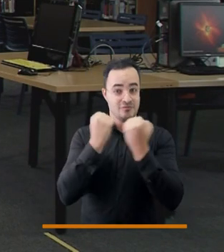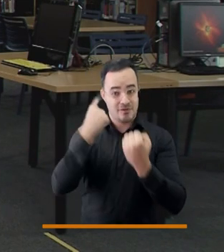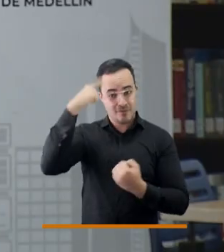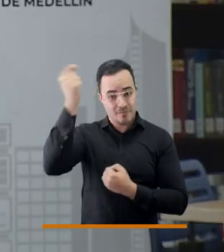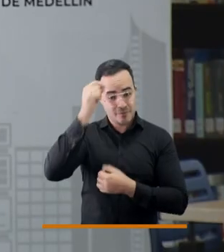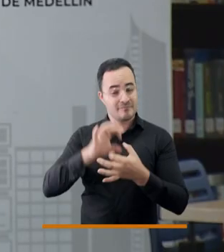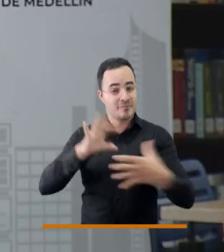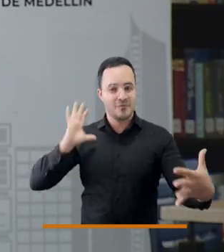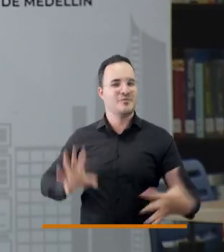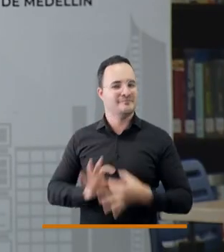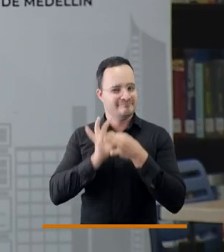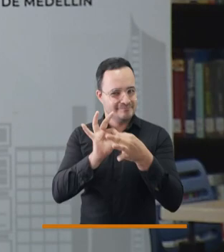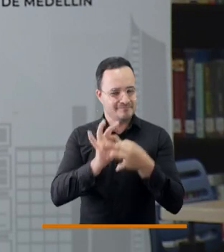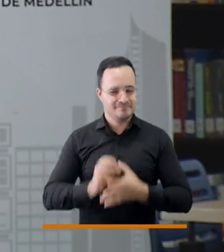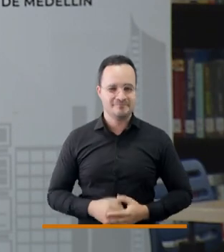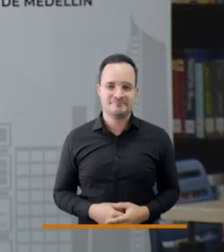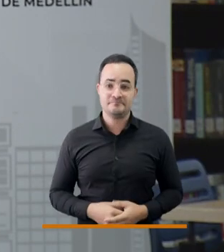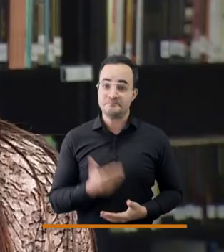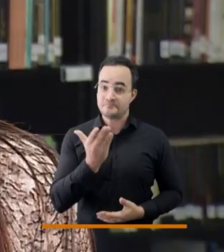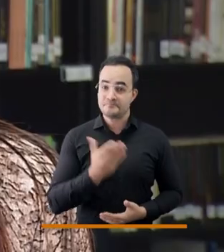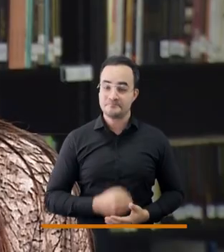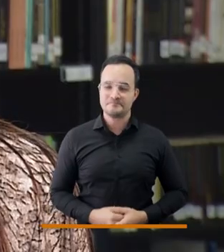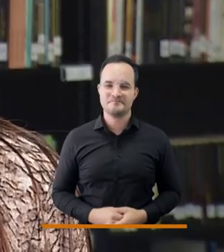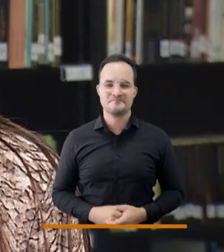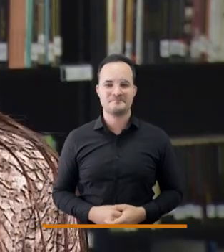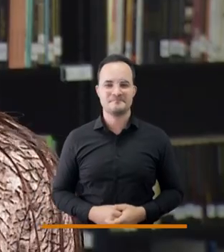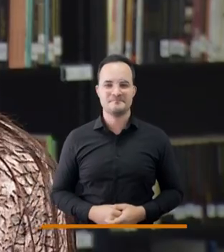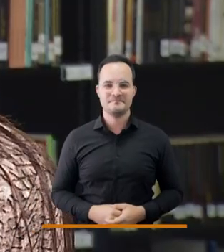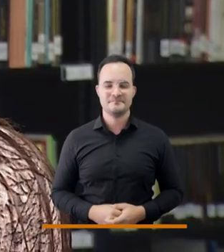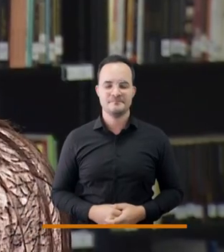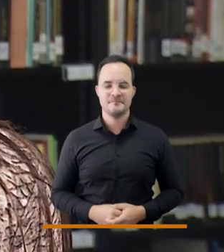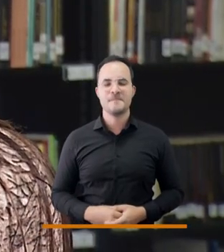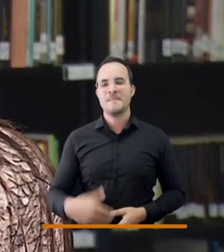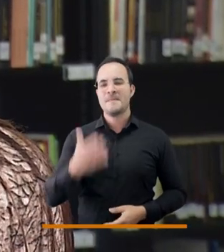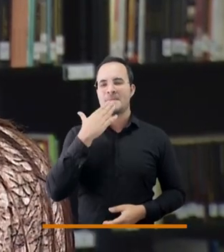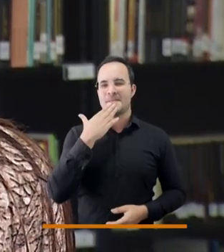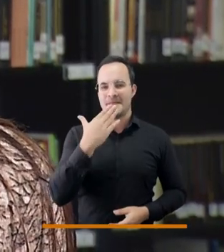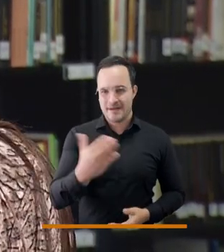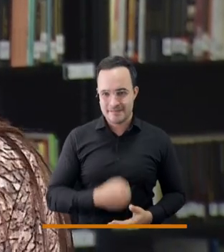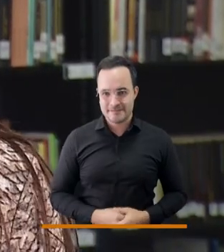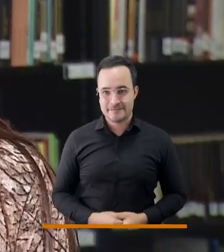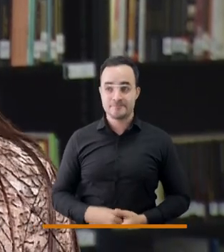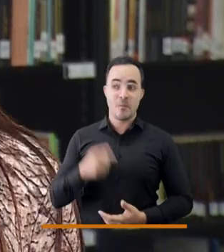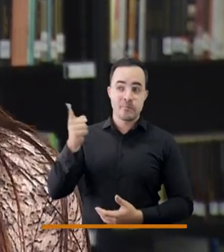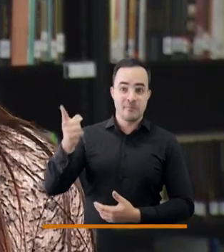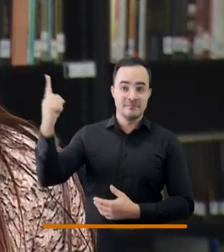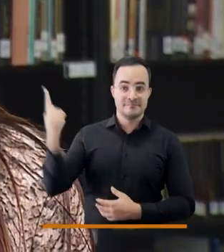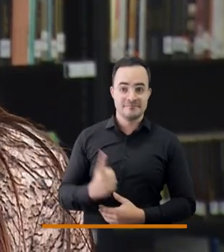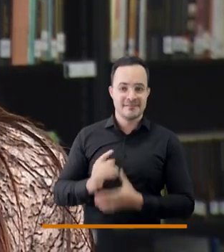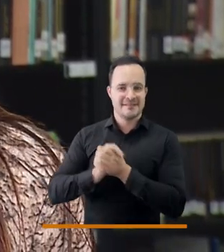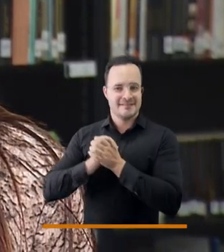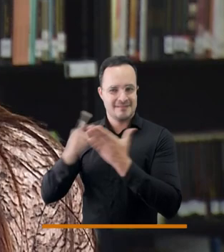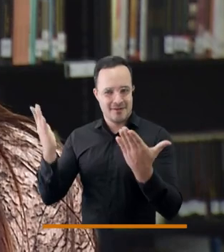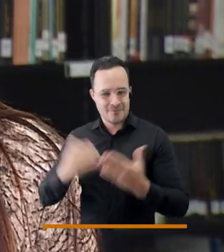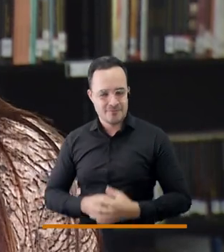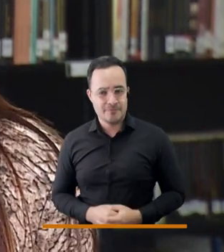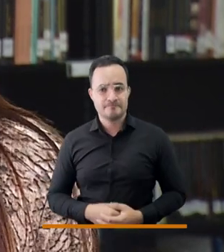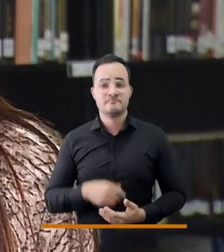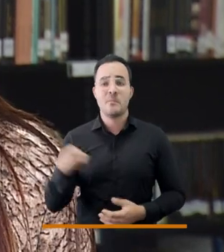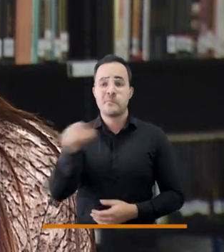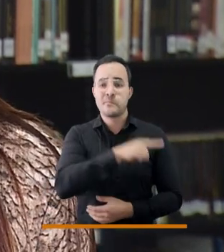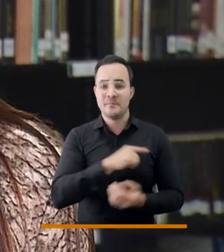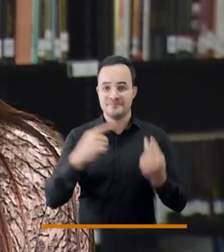somos tú y yo. María Fernanda, adelante. Muchas gracias, Katherine. Un saludo a la invitada del día de hoy